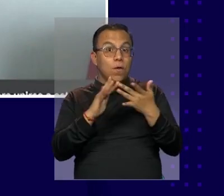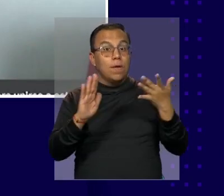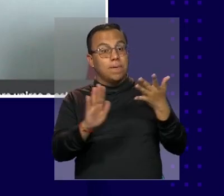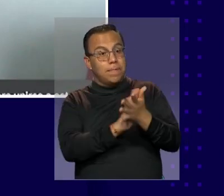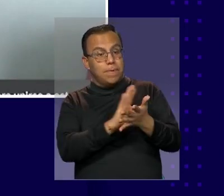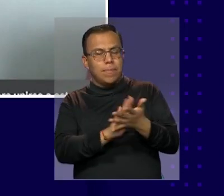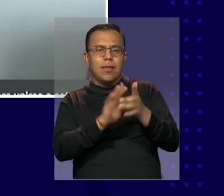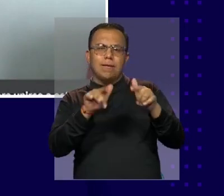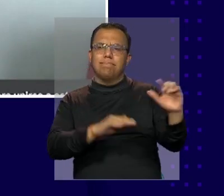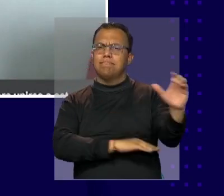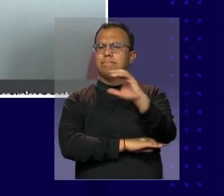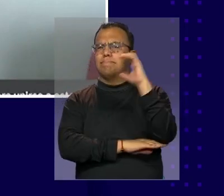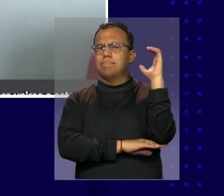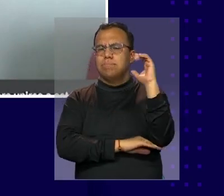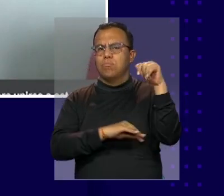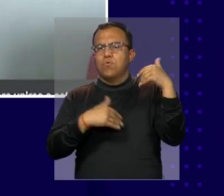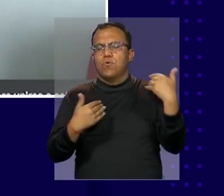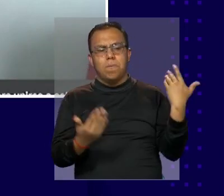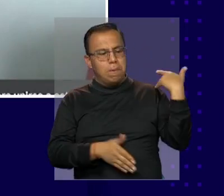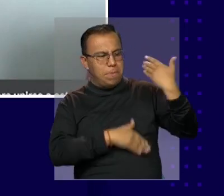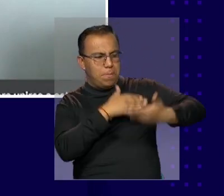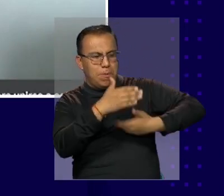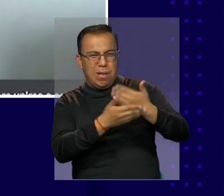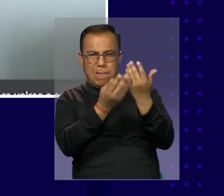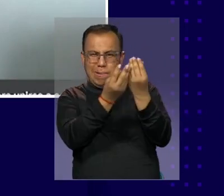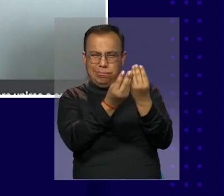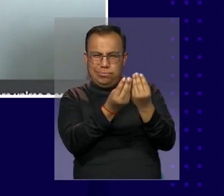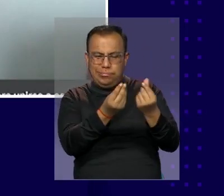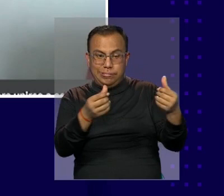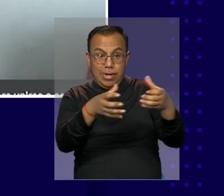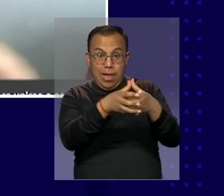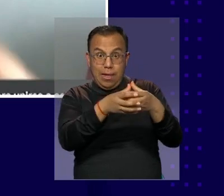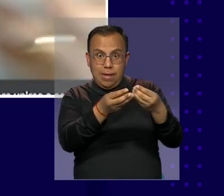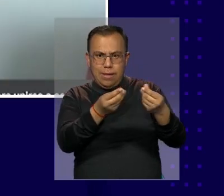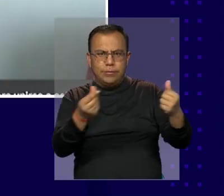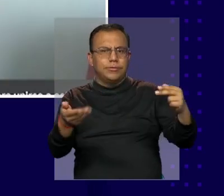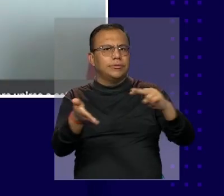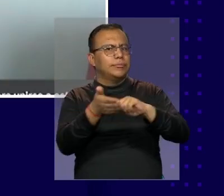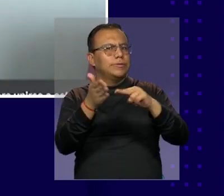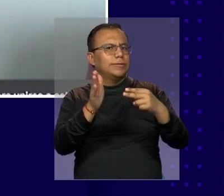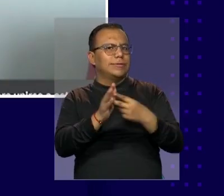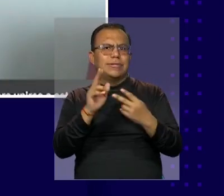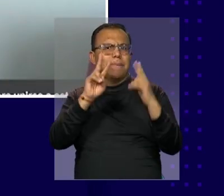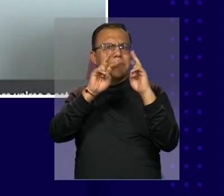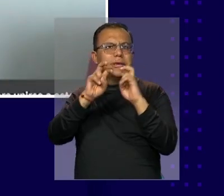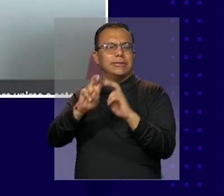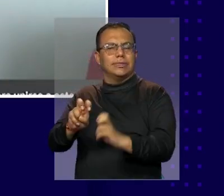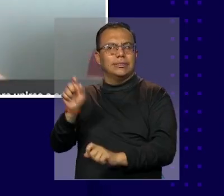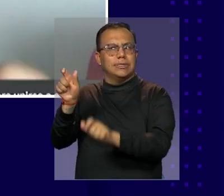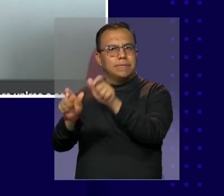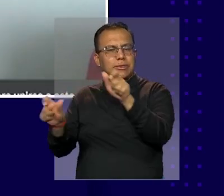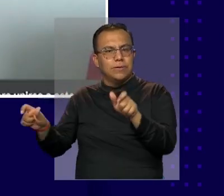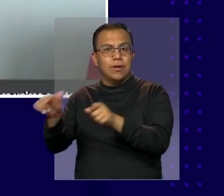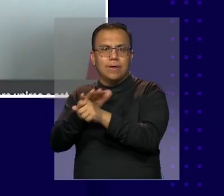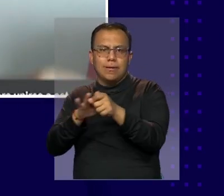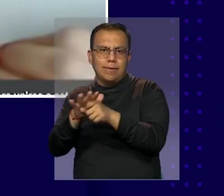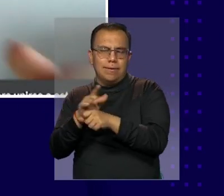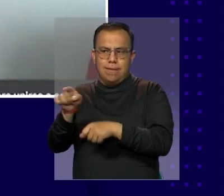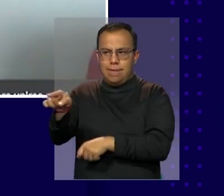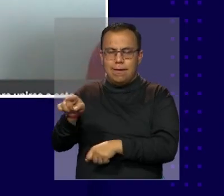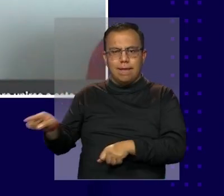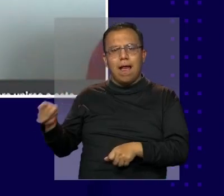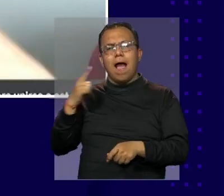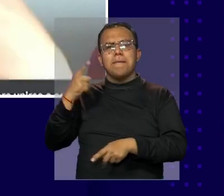en Colombia. El desmantelamiento de esa unidad, pues lo que implica es que no se investiguen estos crímenes. Y no